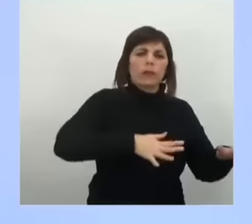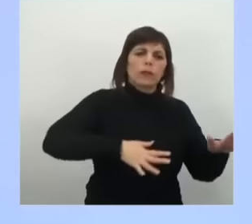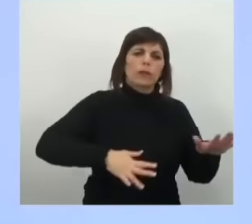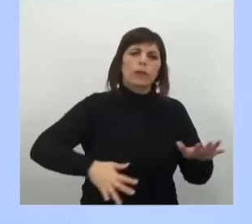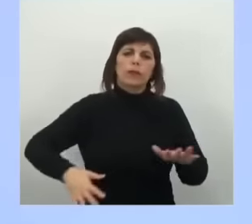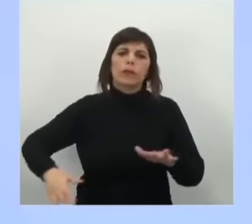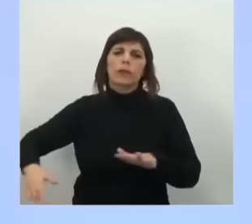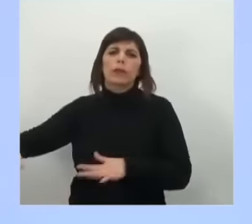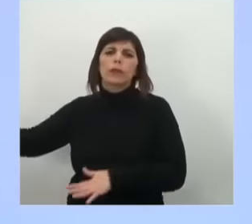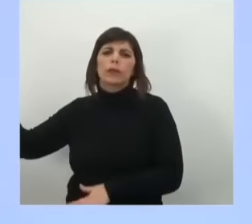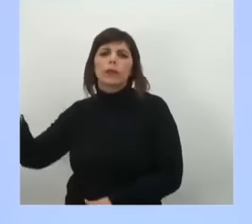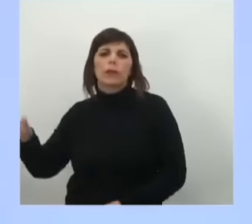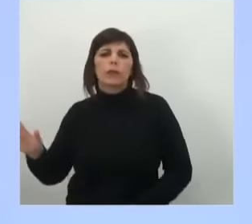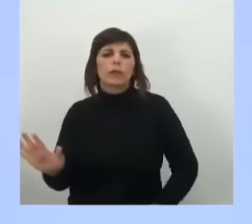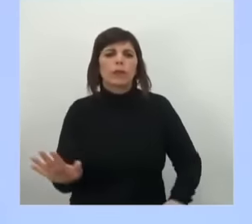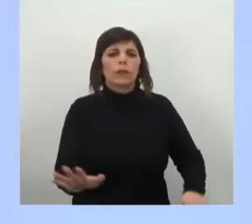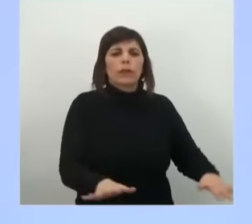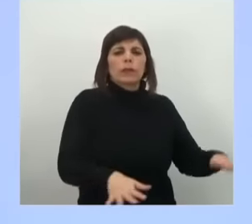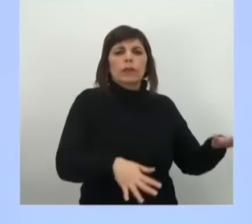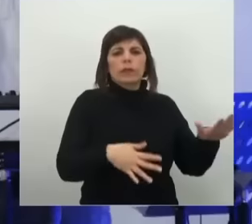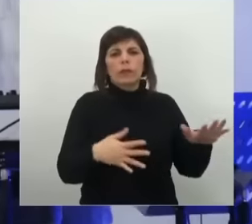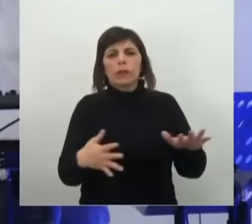Me muévete